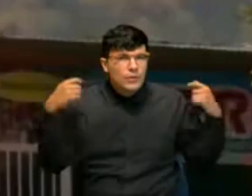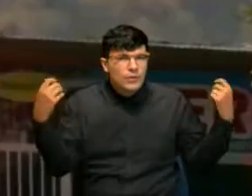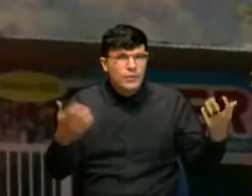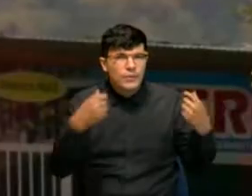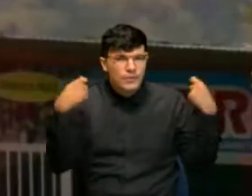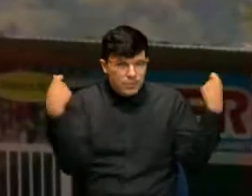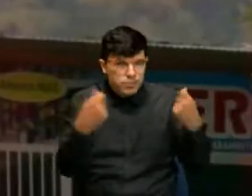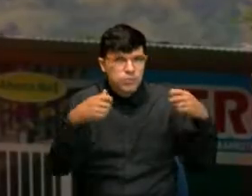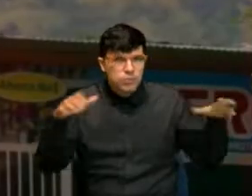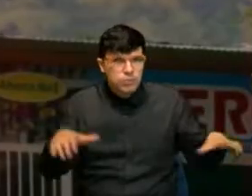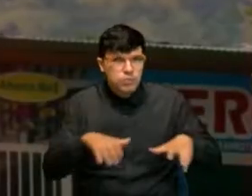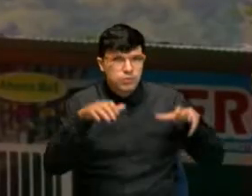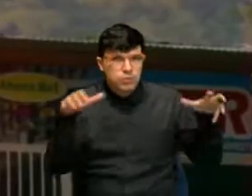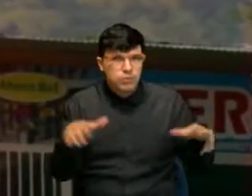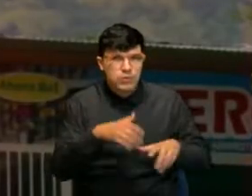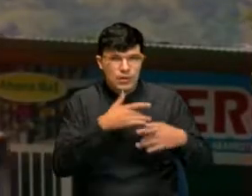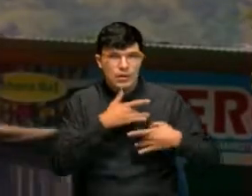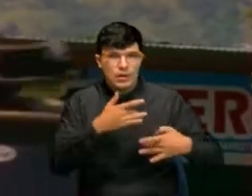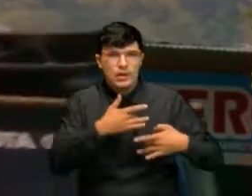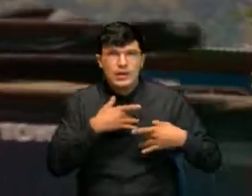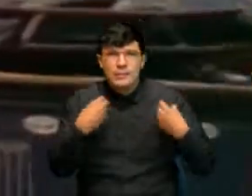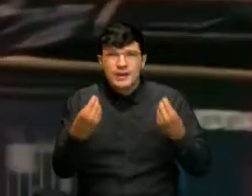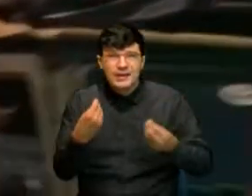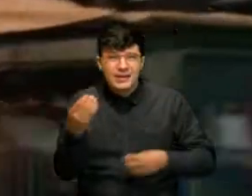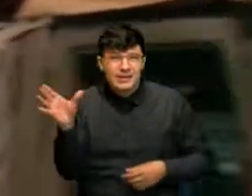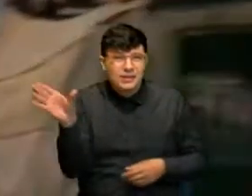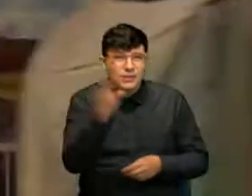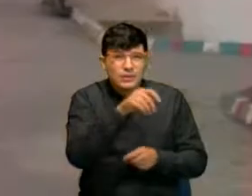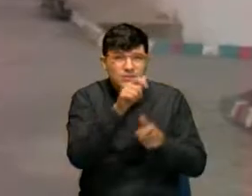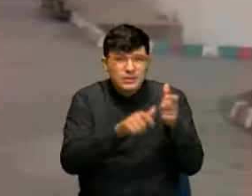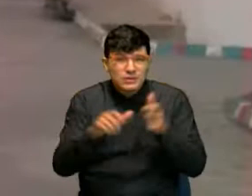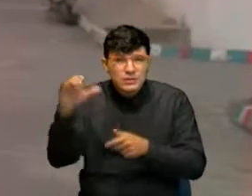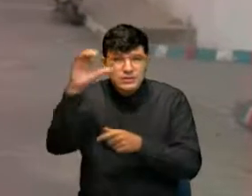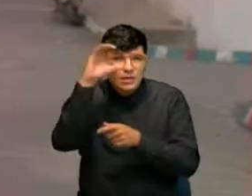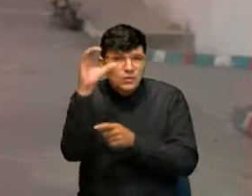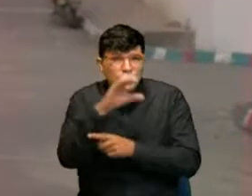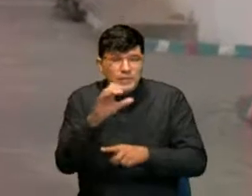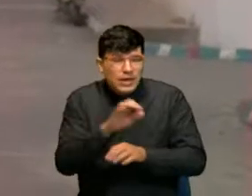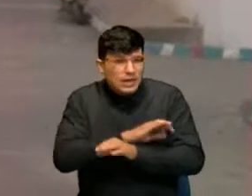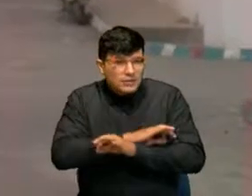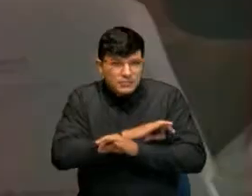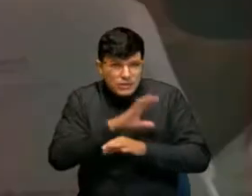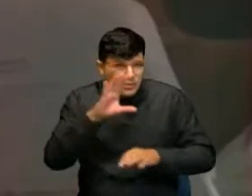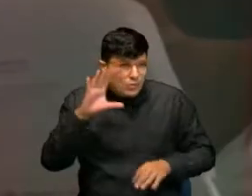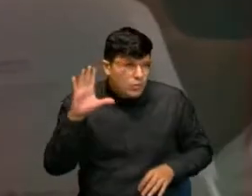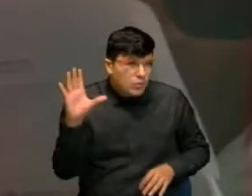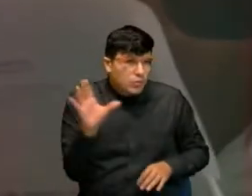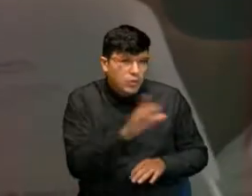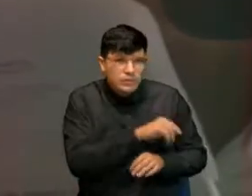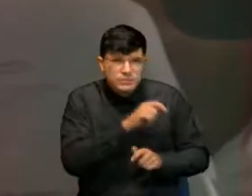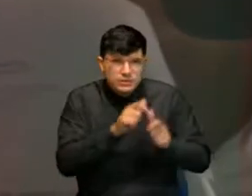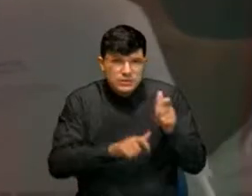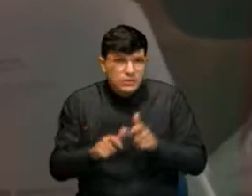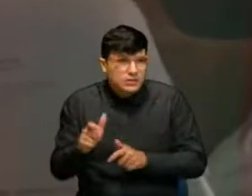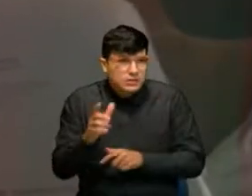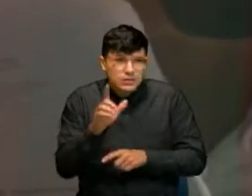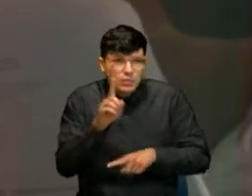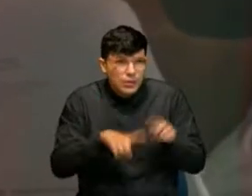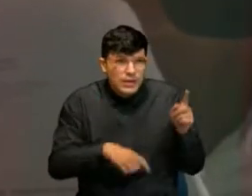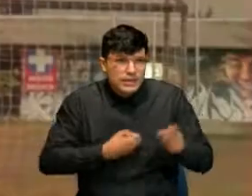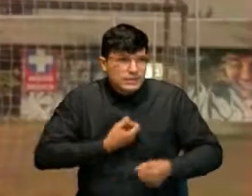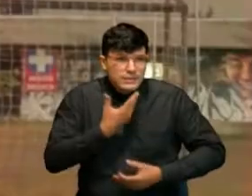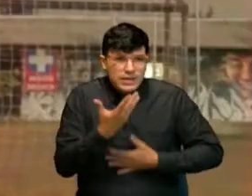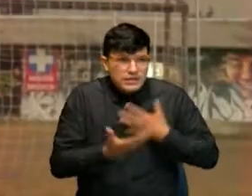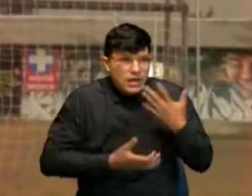la mayor disponibilidad de frecuencia para que todos esos colombianos que hoy no tienen ninguna voz y no tienen forma de expresarse a su comunidad, a su